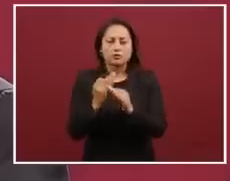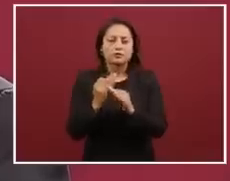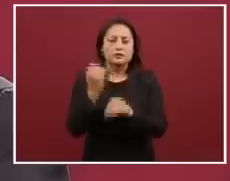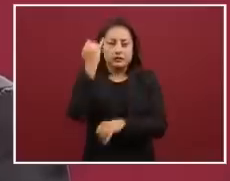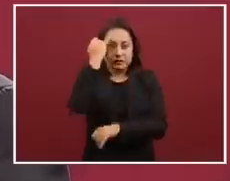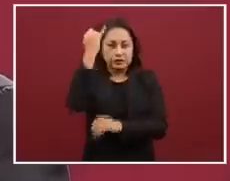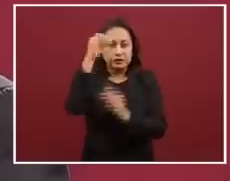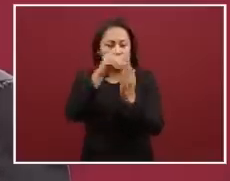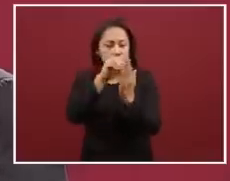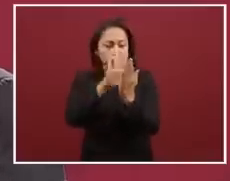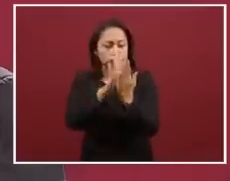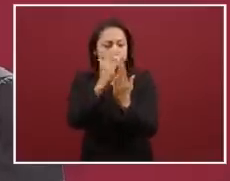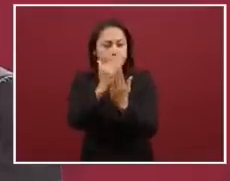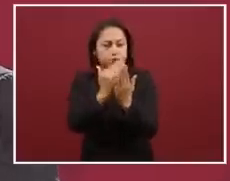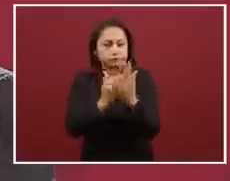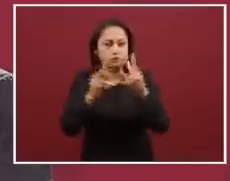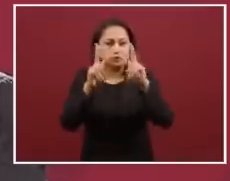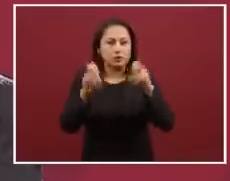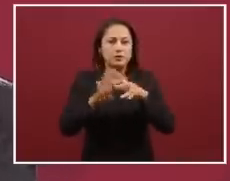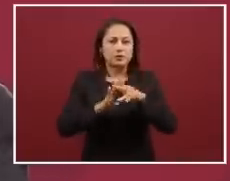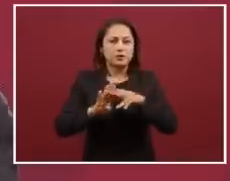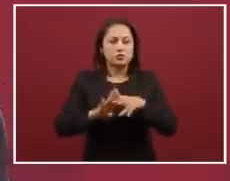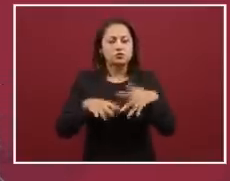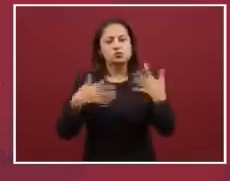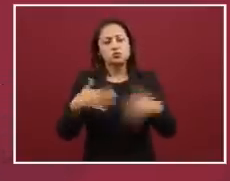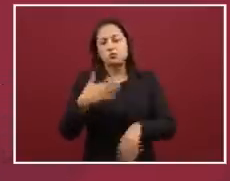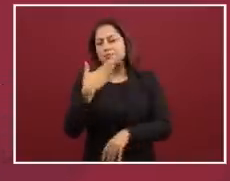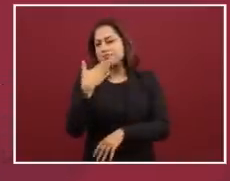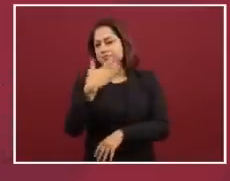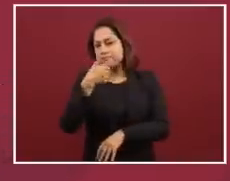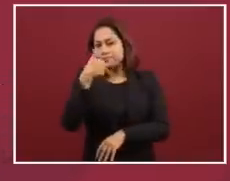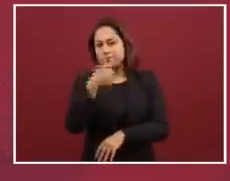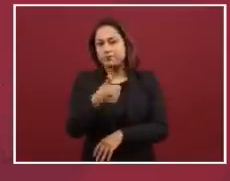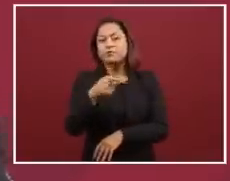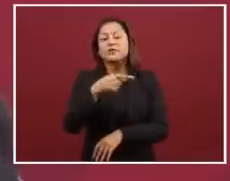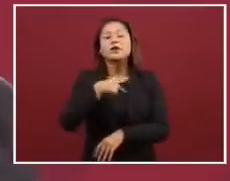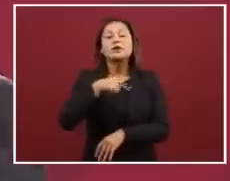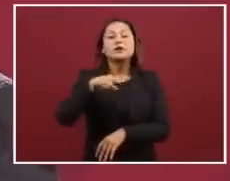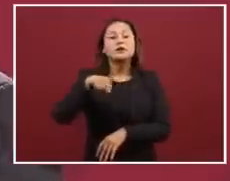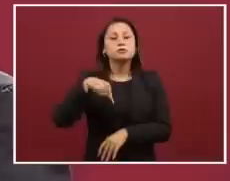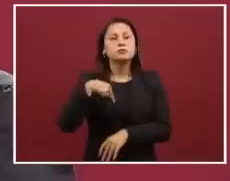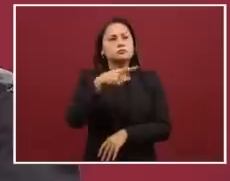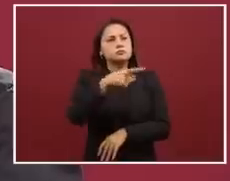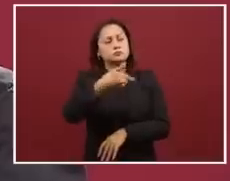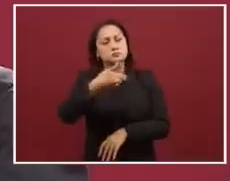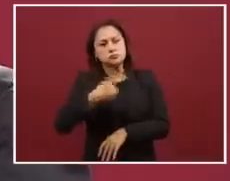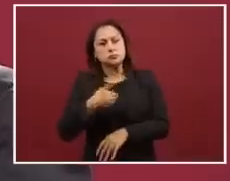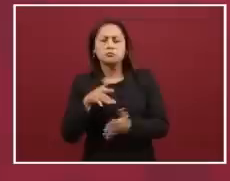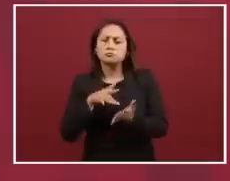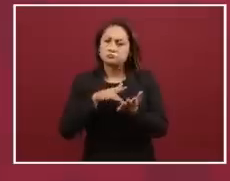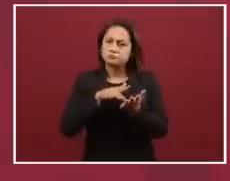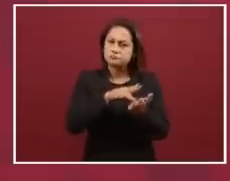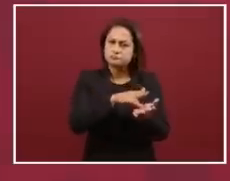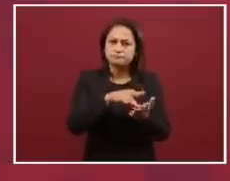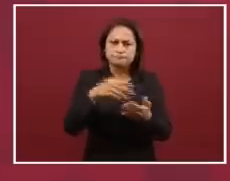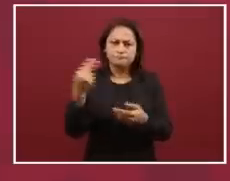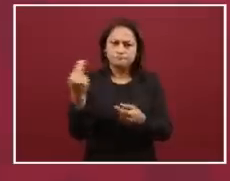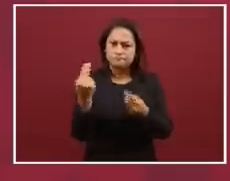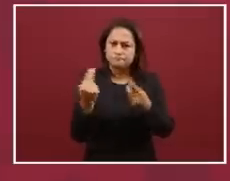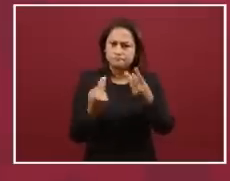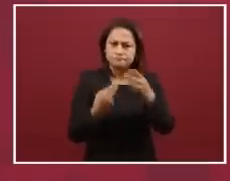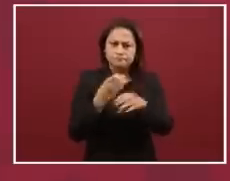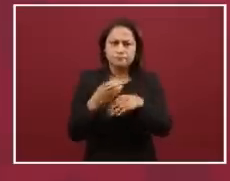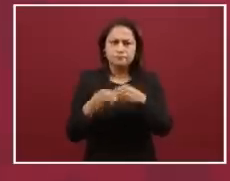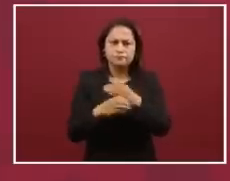acertada. Nosotros vamos a contribuir en lo que se nos solicite. Es fundamental que atendamos el problema